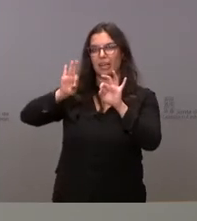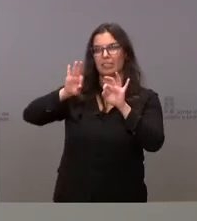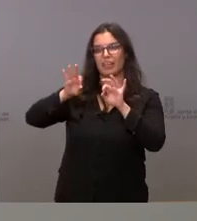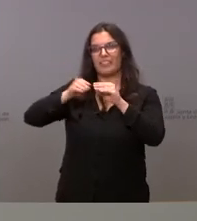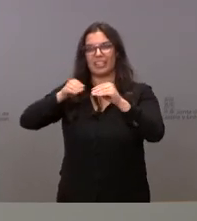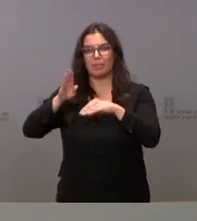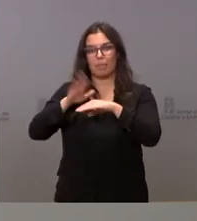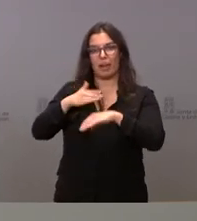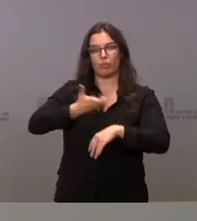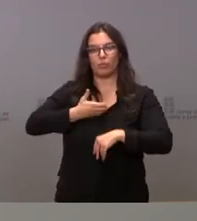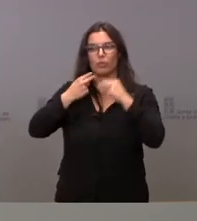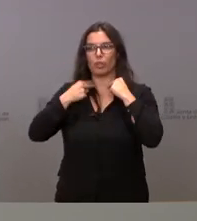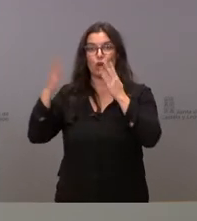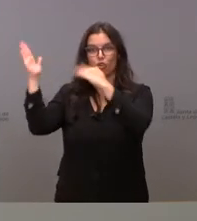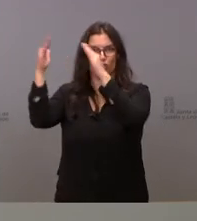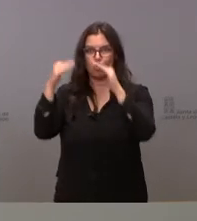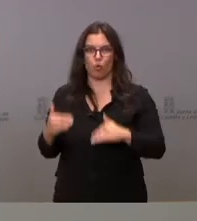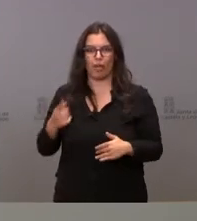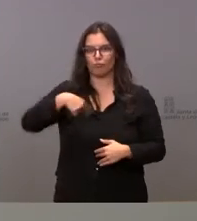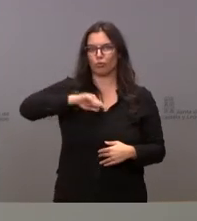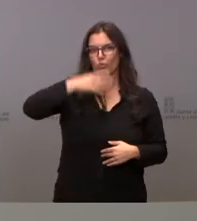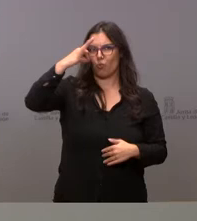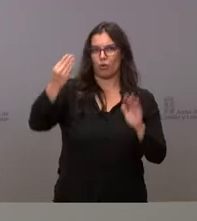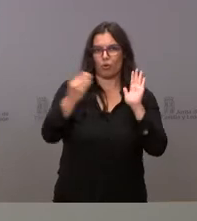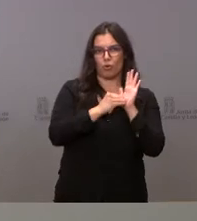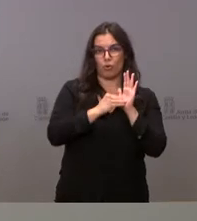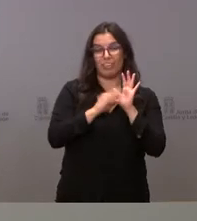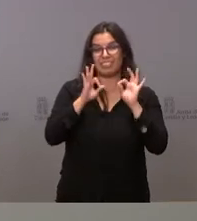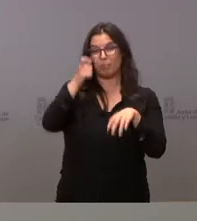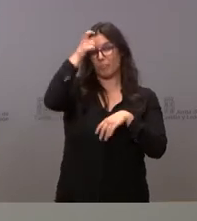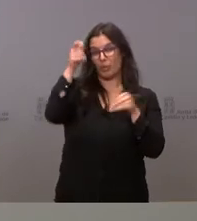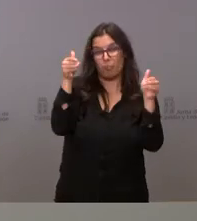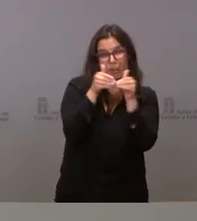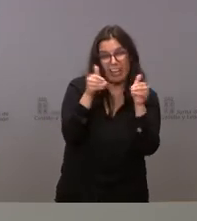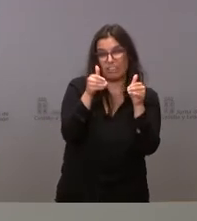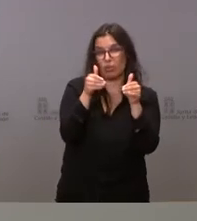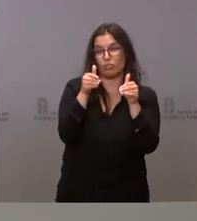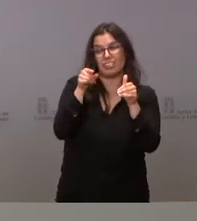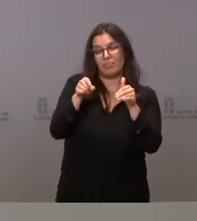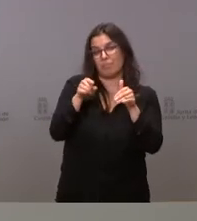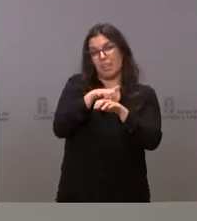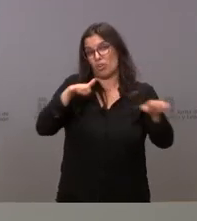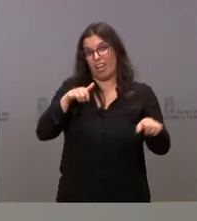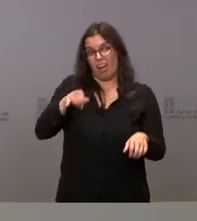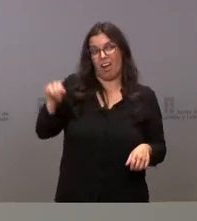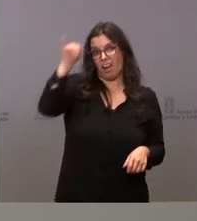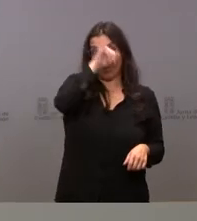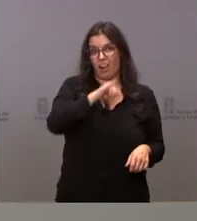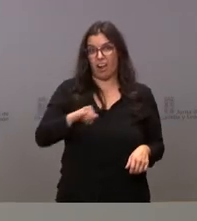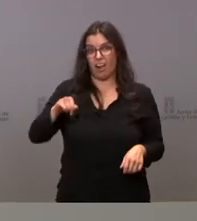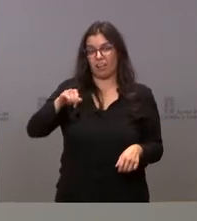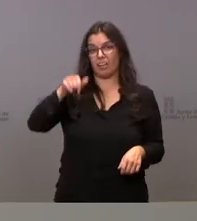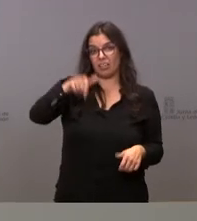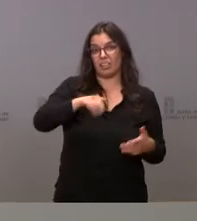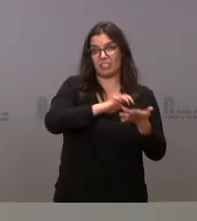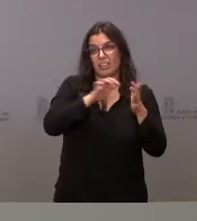favorable para los municipios y, desde luego, en concreto, para los pequeños y medianos municipios, que son la mayor parte de los que pertenecen